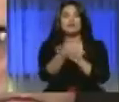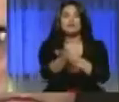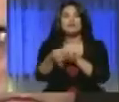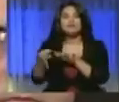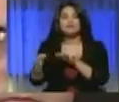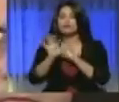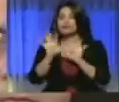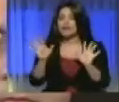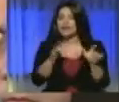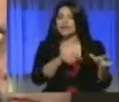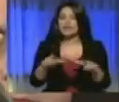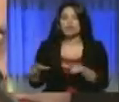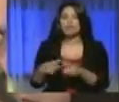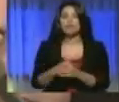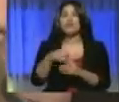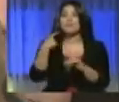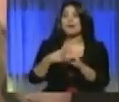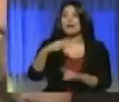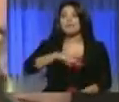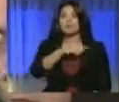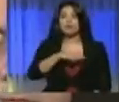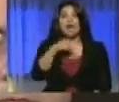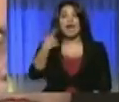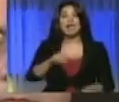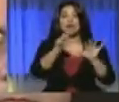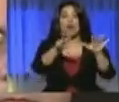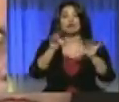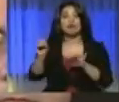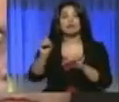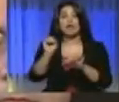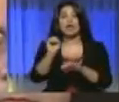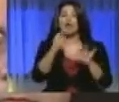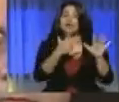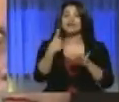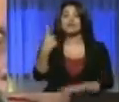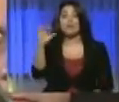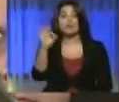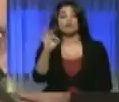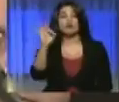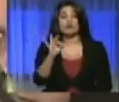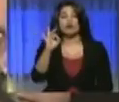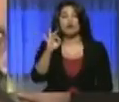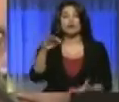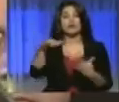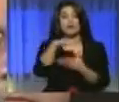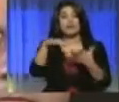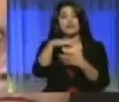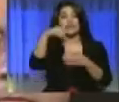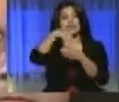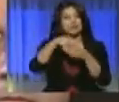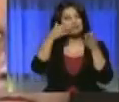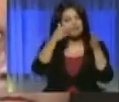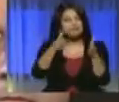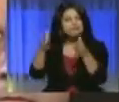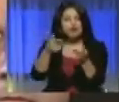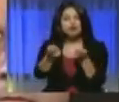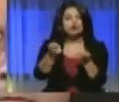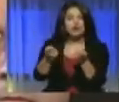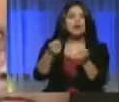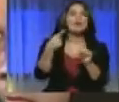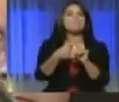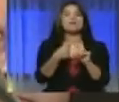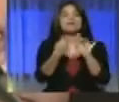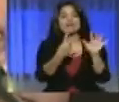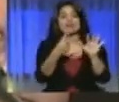misión a todavía Venezuela, que concentran el 81% de la criminalidad y la violencia en el país, y que esos 79